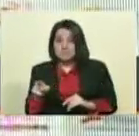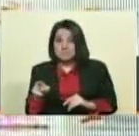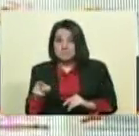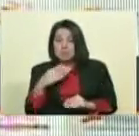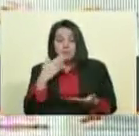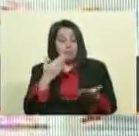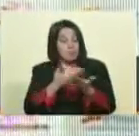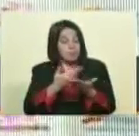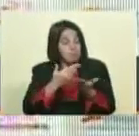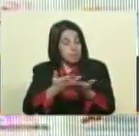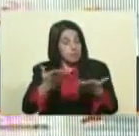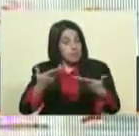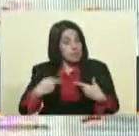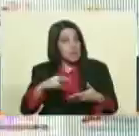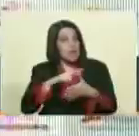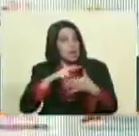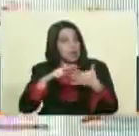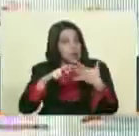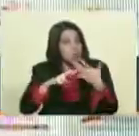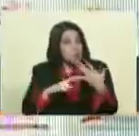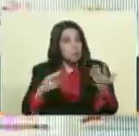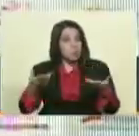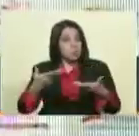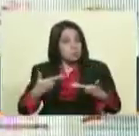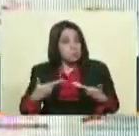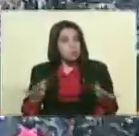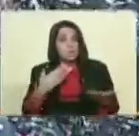Pida los recursos, Reverol.